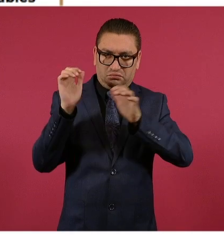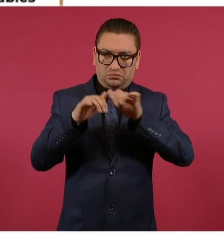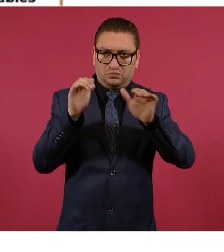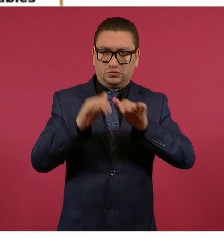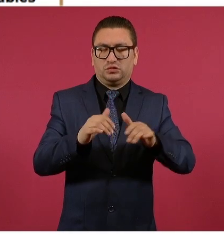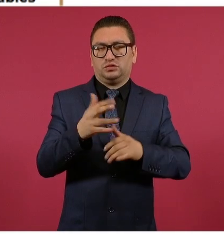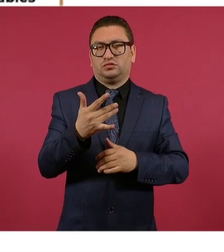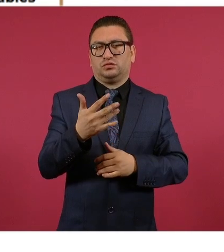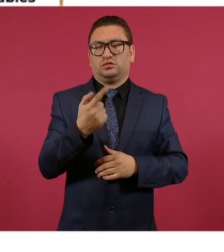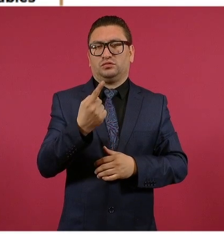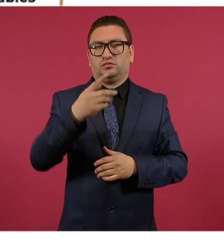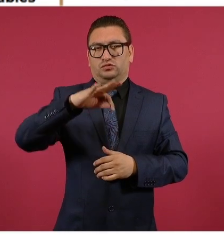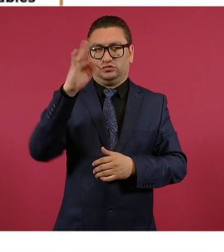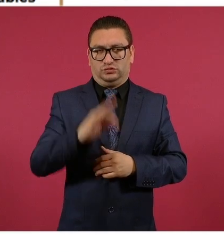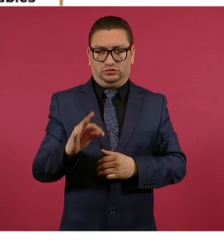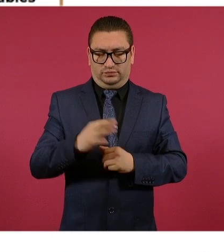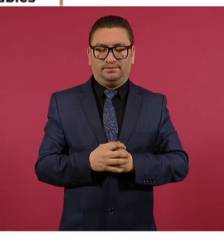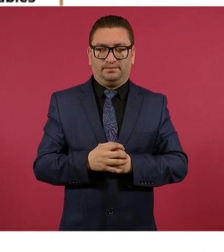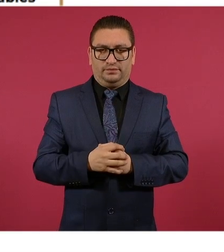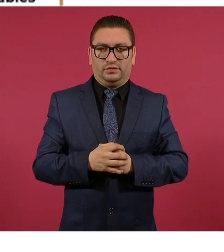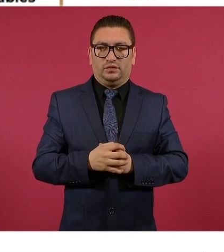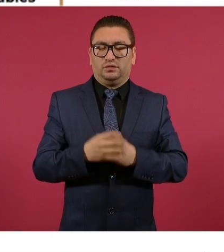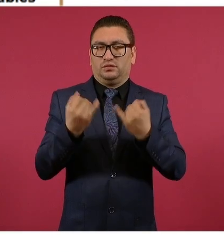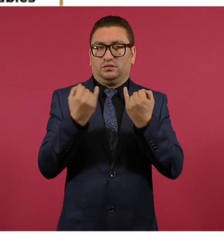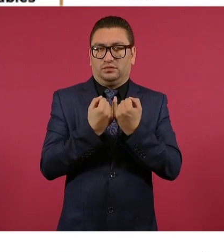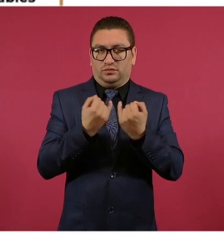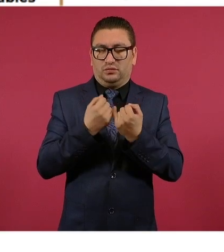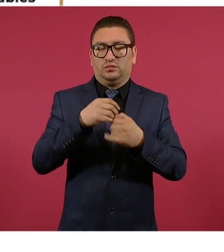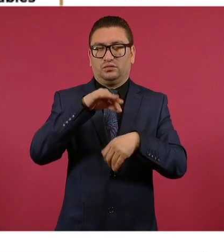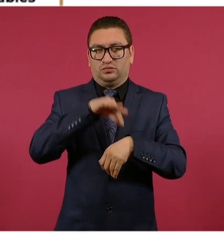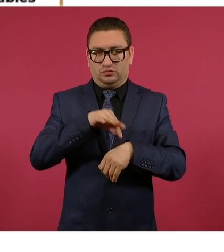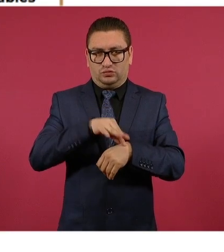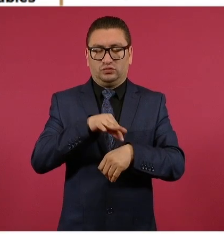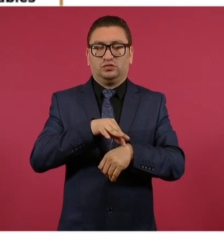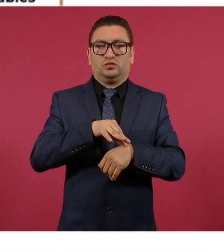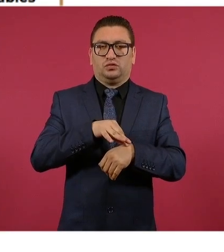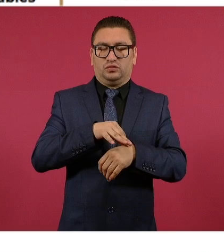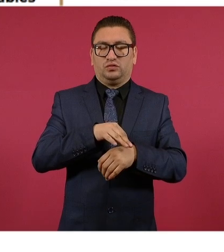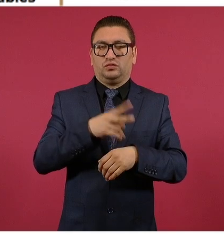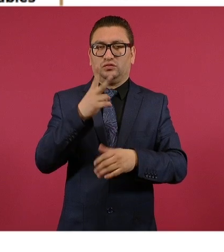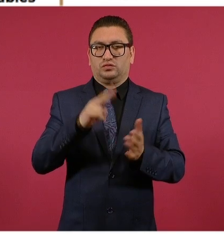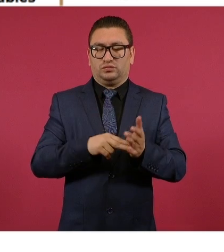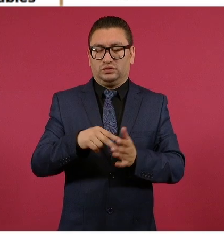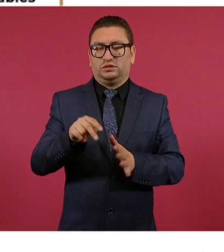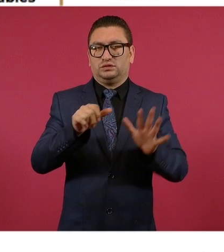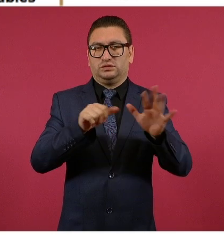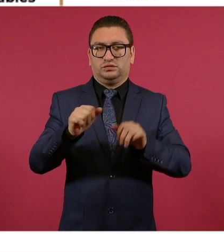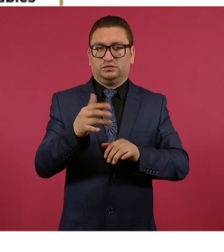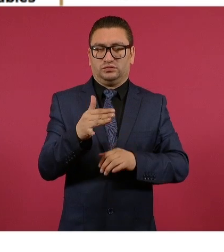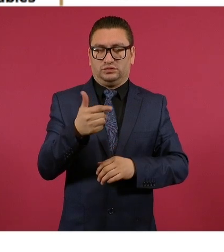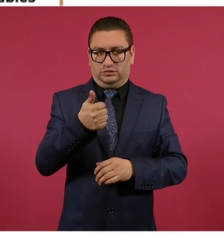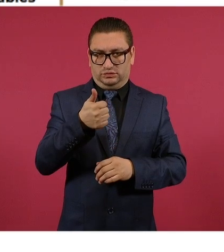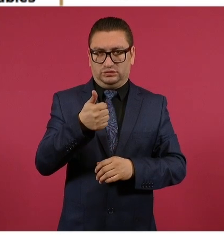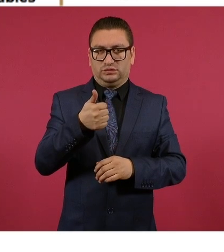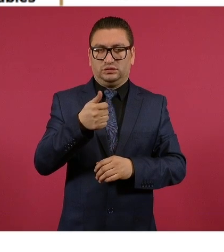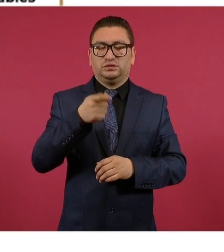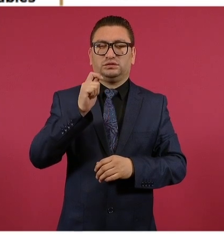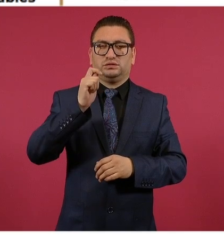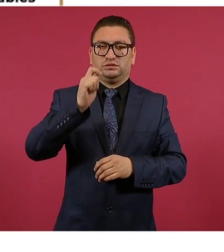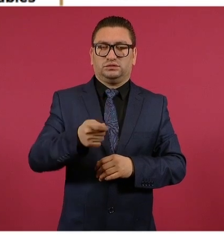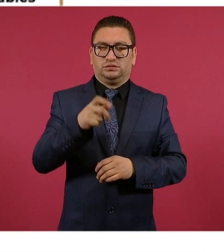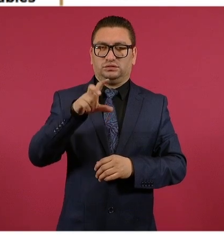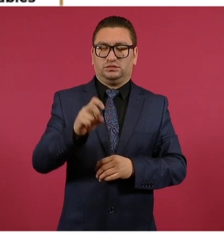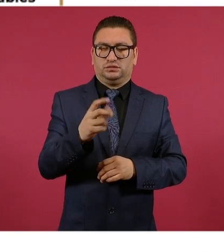de 51%. Además, en el caso de médicos, se han contratado a 2,656, es decir, se ha incrementado